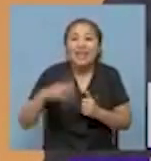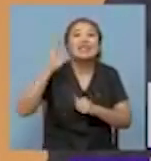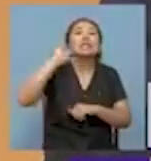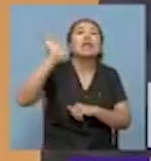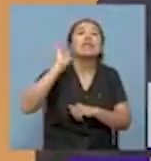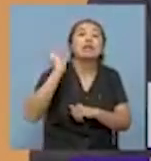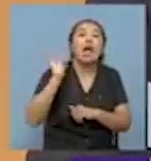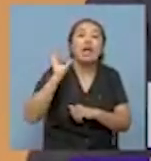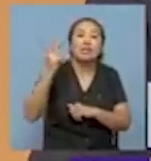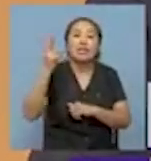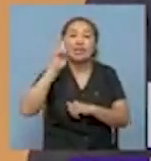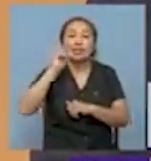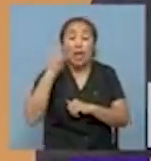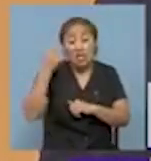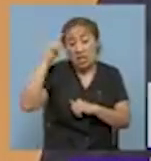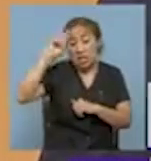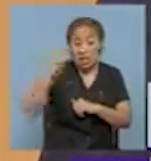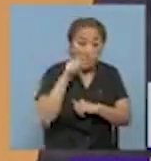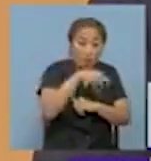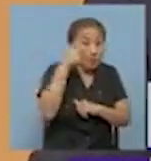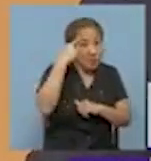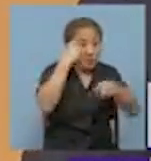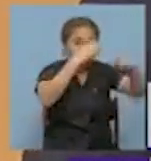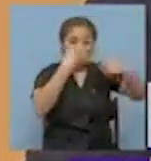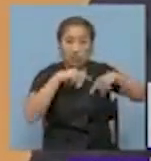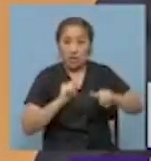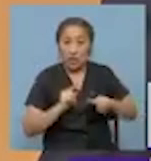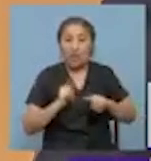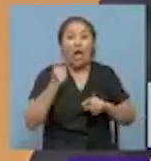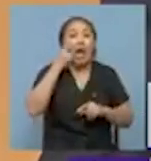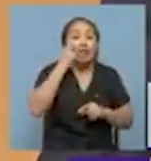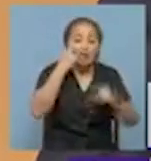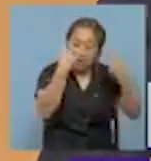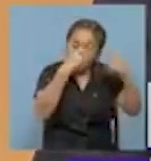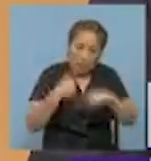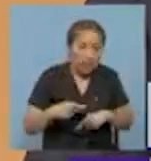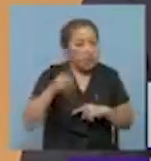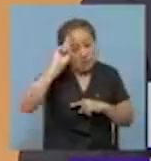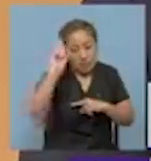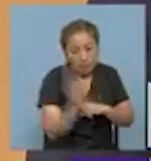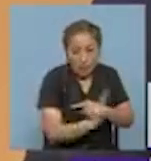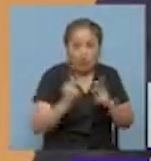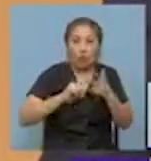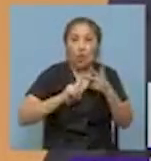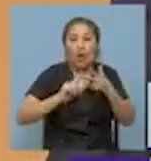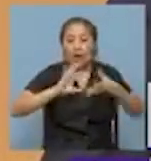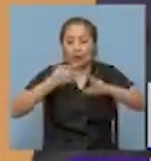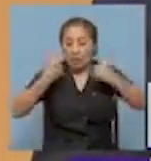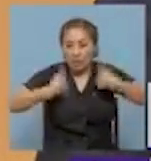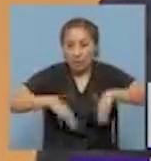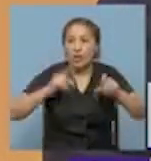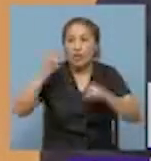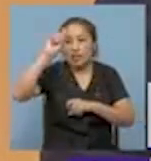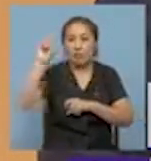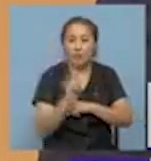cualquier niño hay que respetar el que piensa diferente al que tiene color de piel al que actúa diferente a